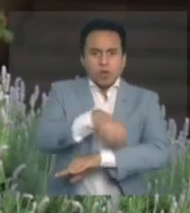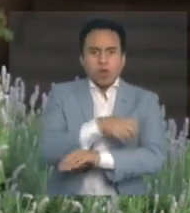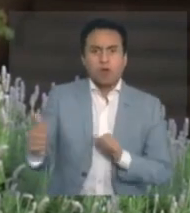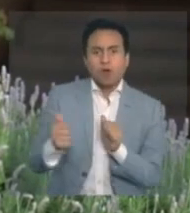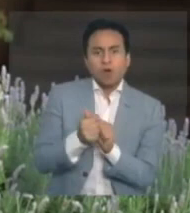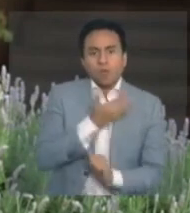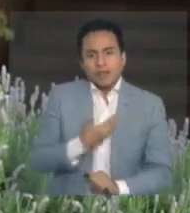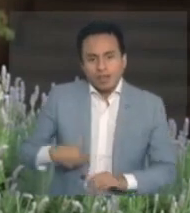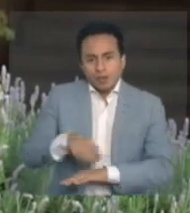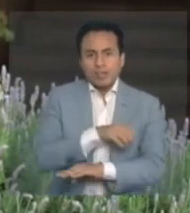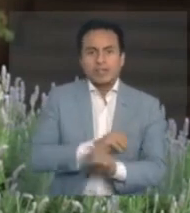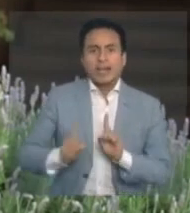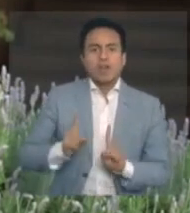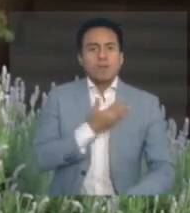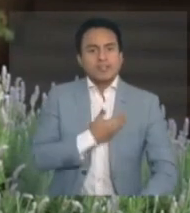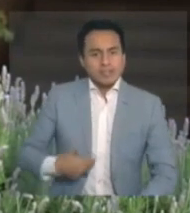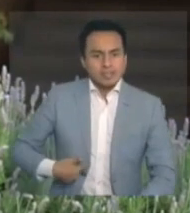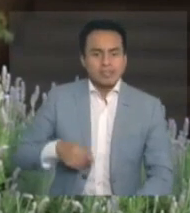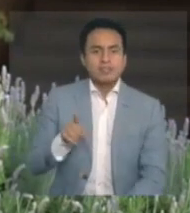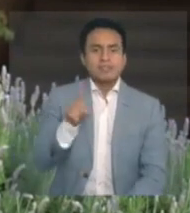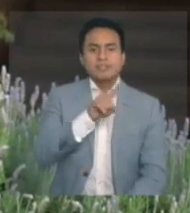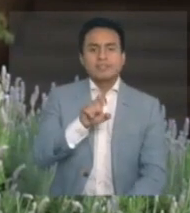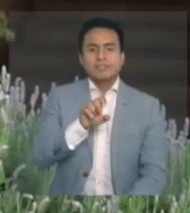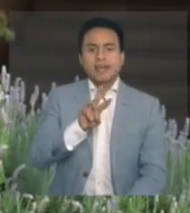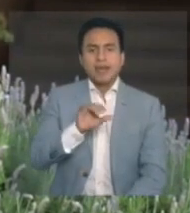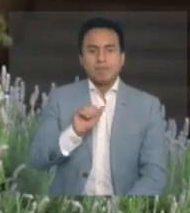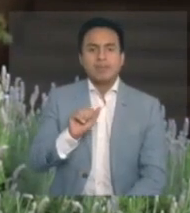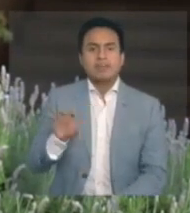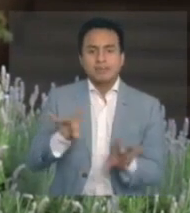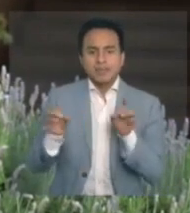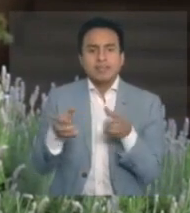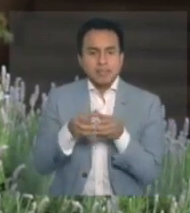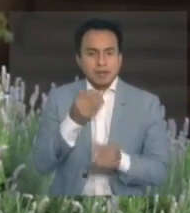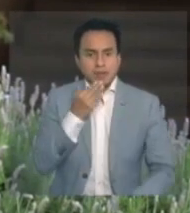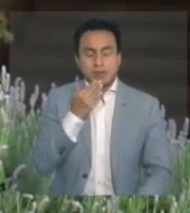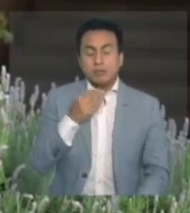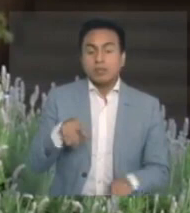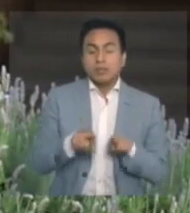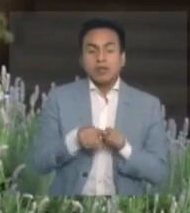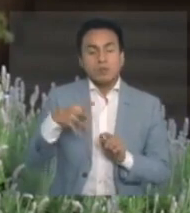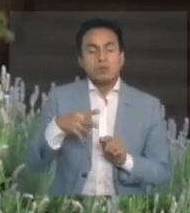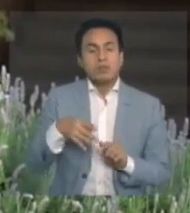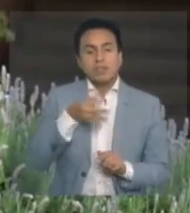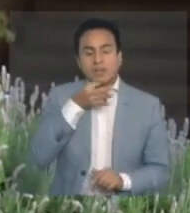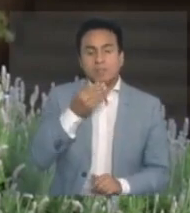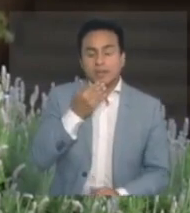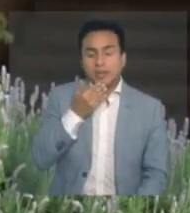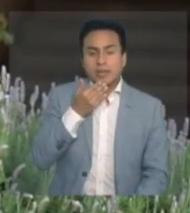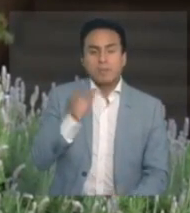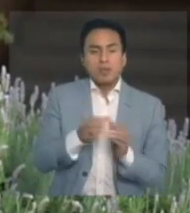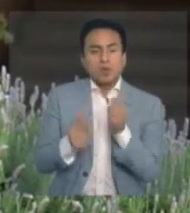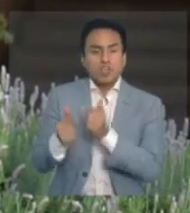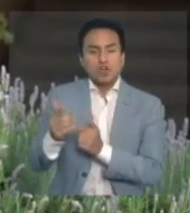gobernadores, delegados presidenciales y las seremías que ya están nominadas, pero también, y es muy fundamental, y así lo han reforzado también los partidos y